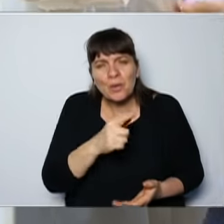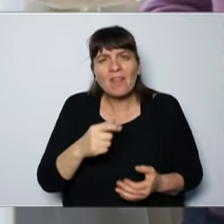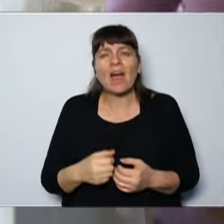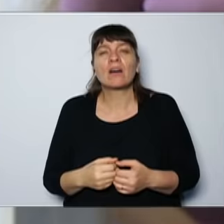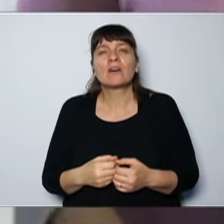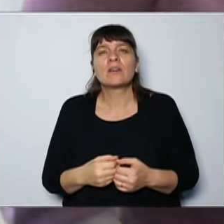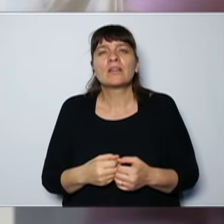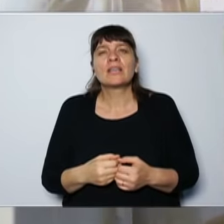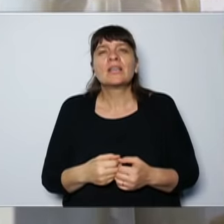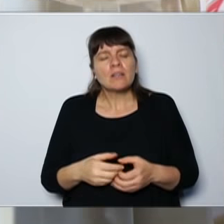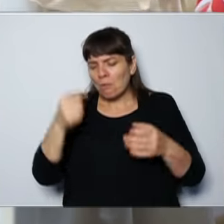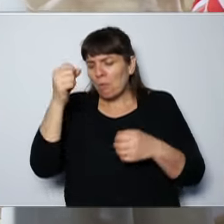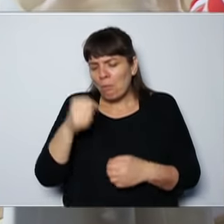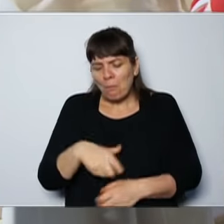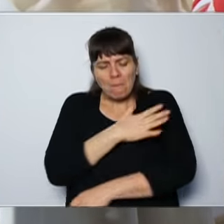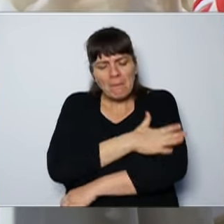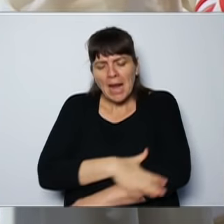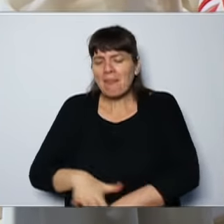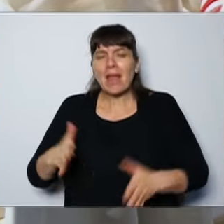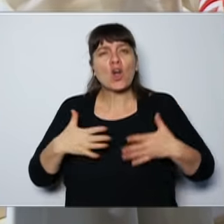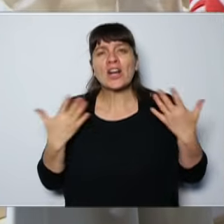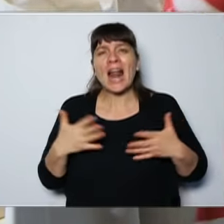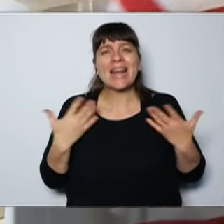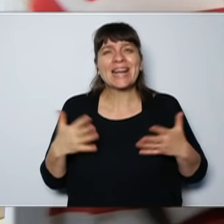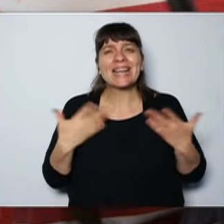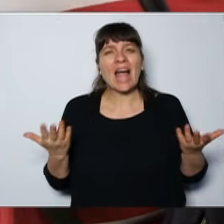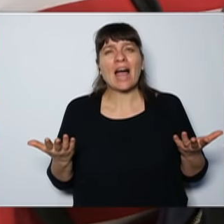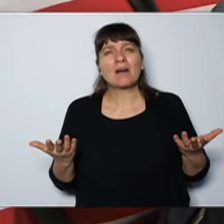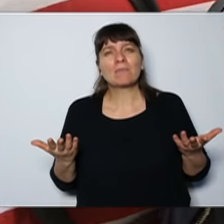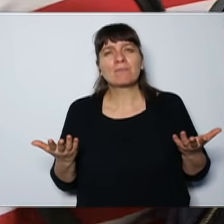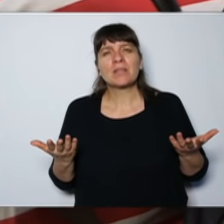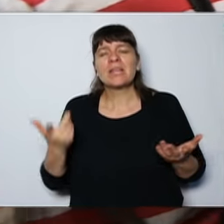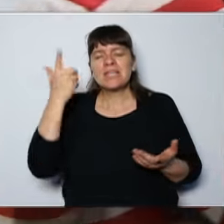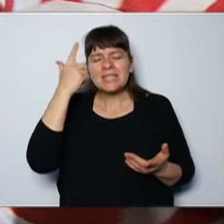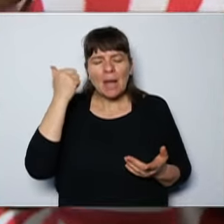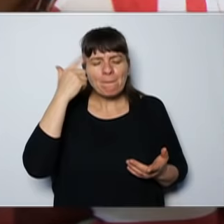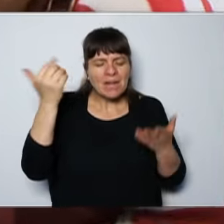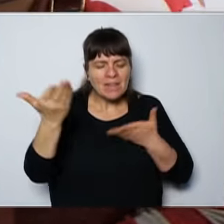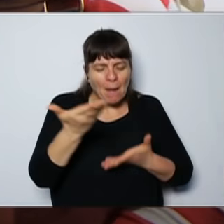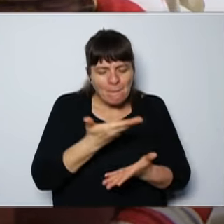Jesús sacramentado, te recibo en mi corazón. Se aprende a